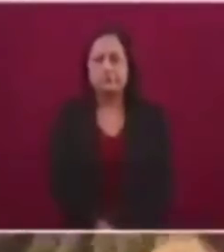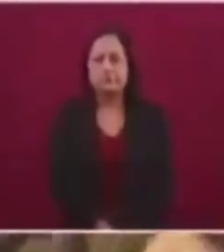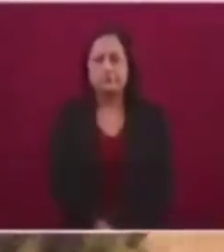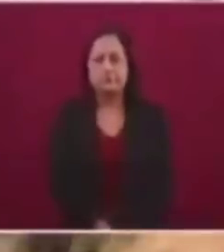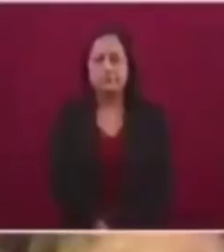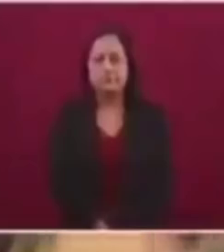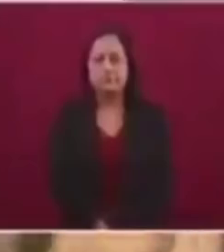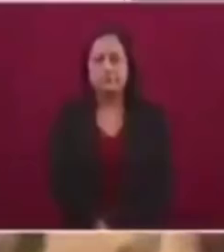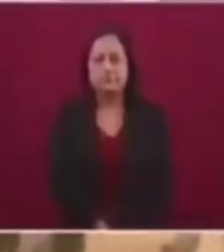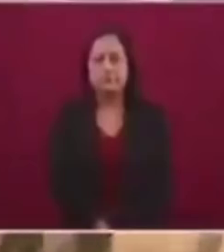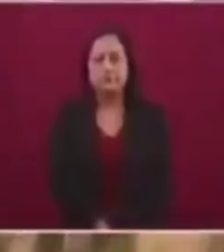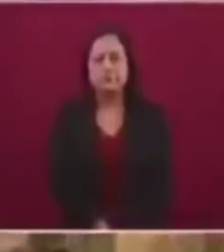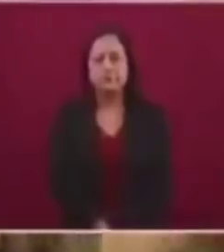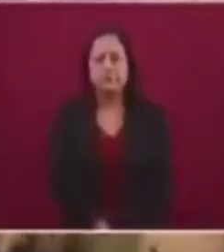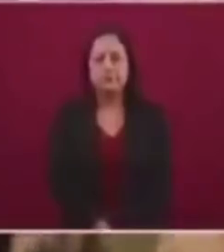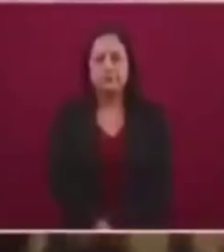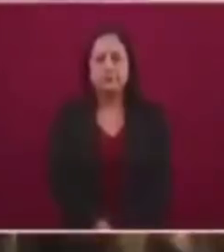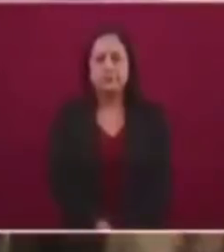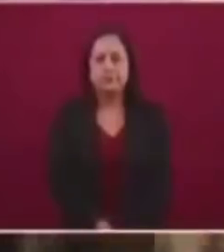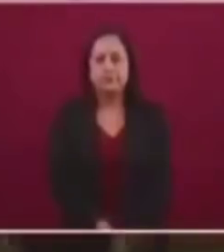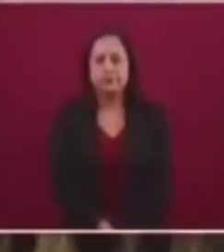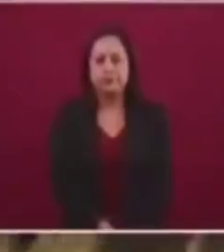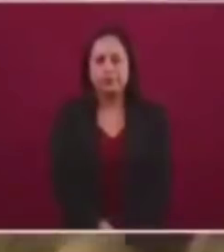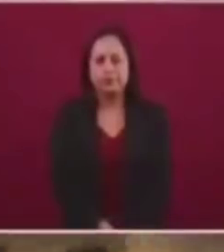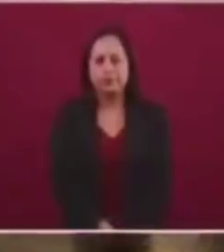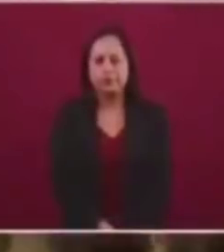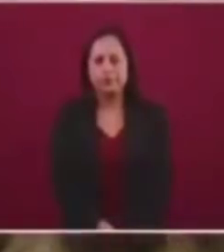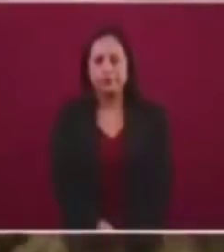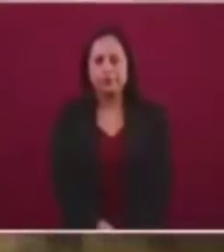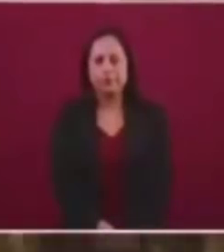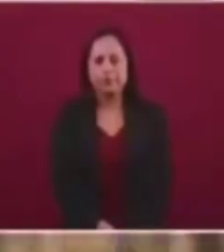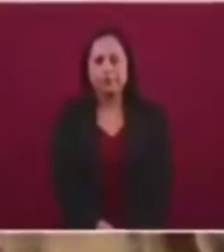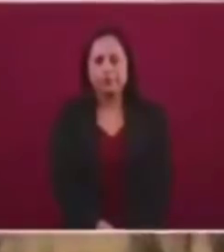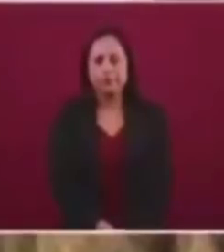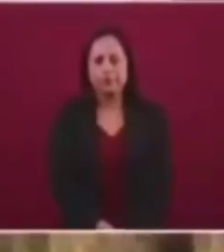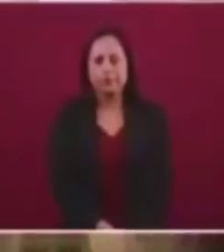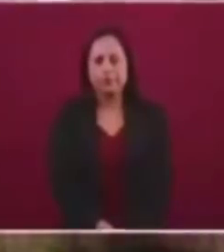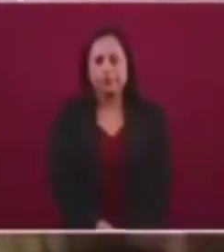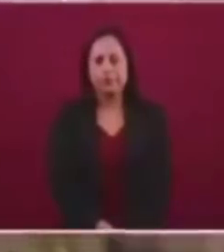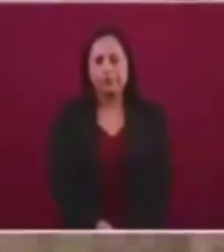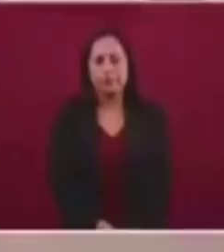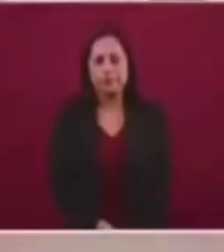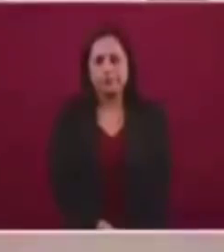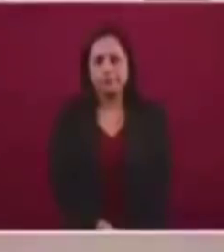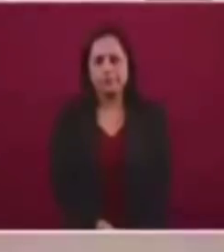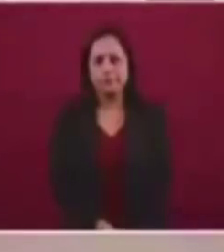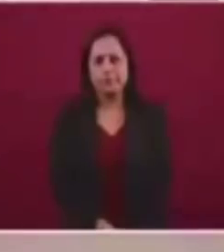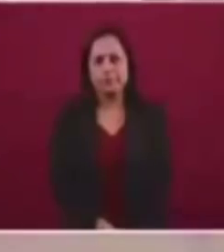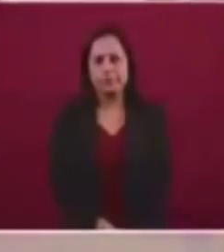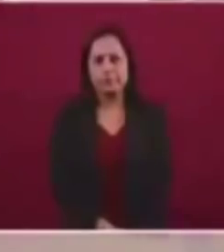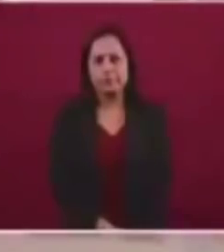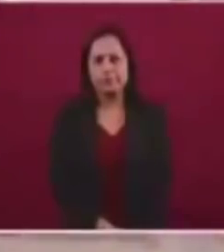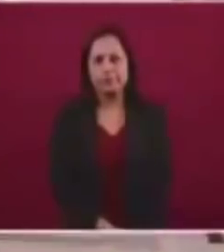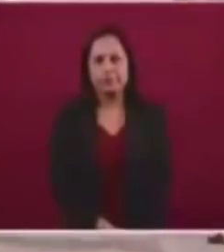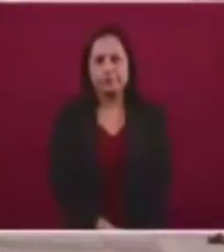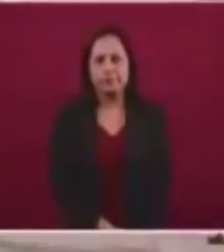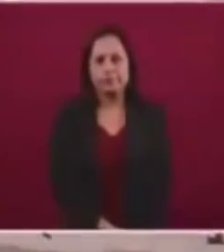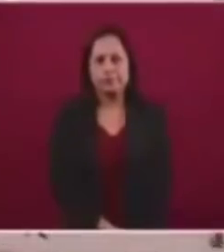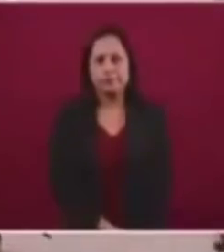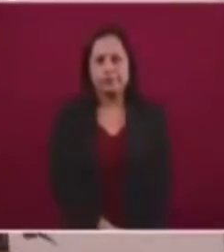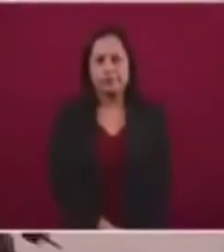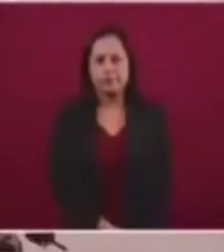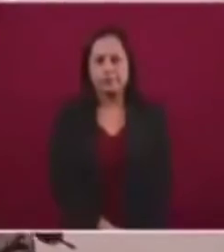de mujeres y hombres tiradores electos, portando con gallardía el fusil